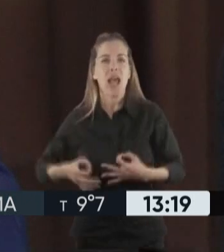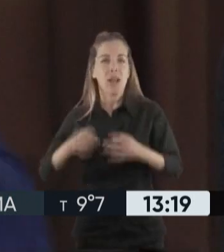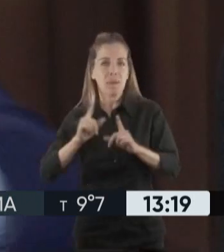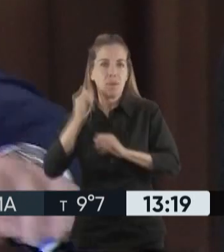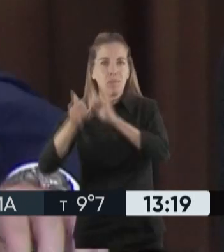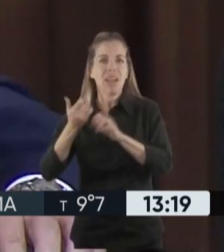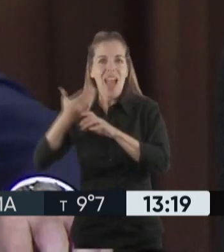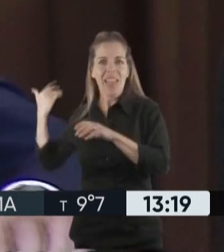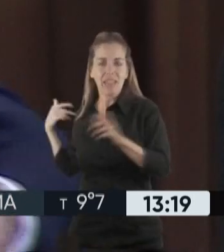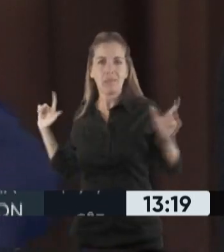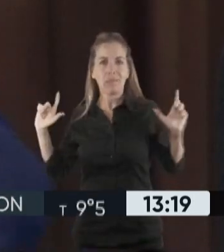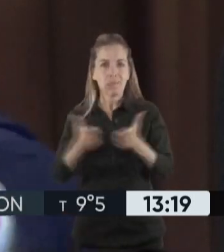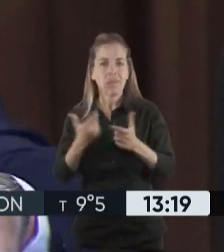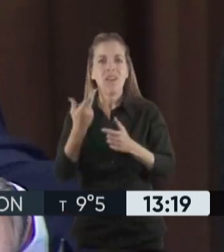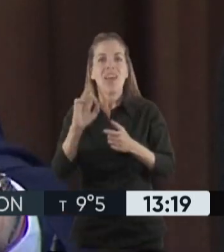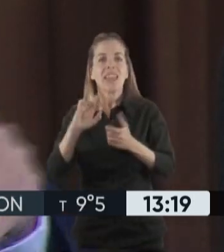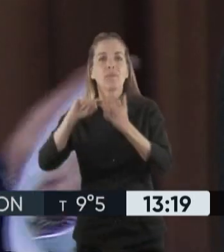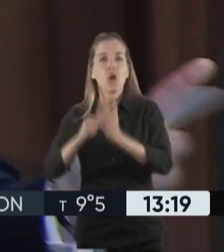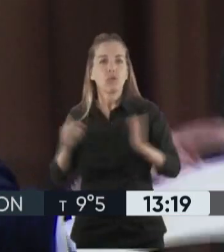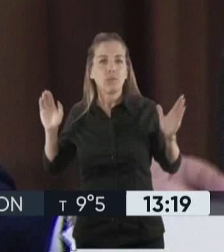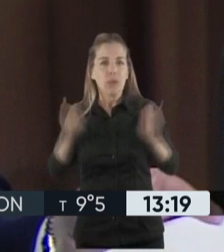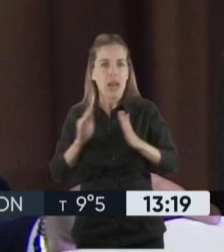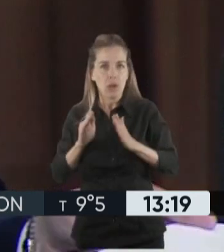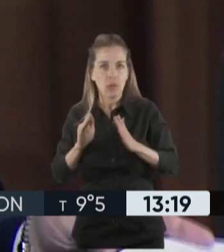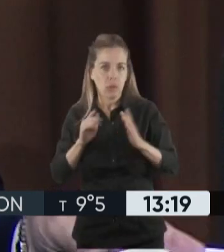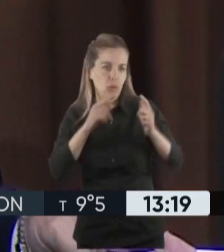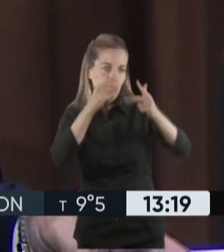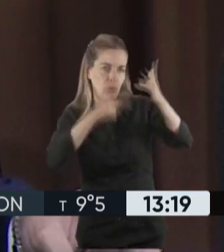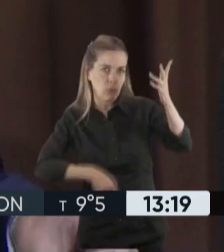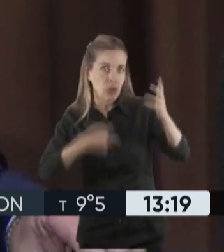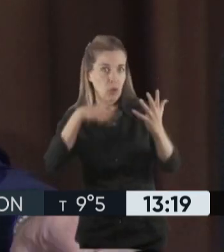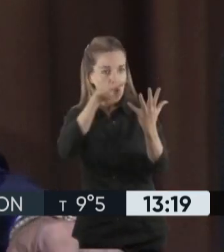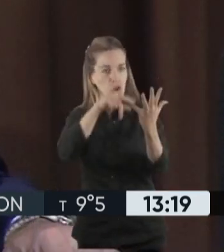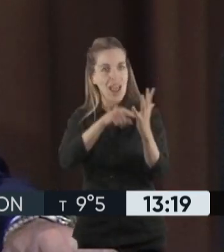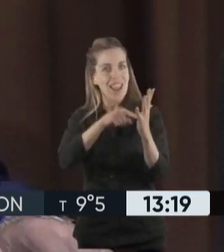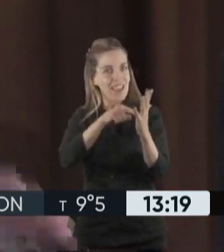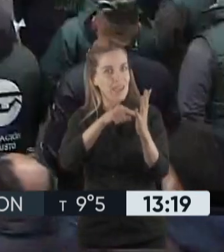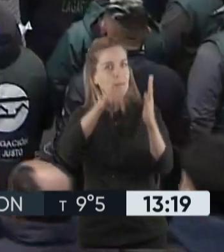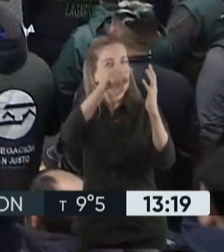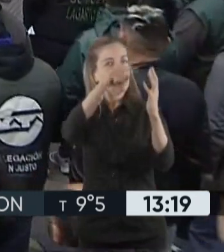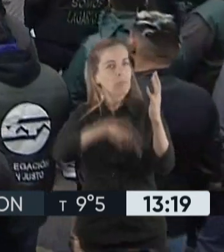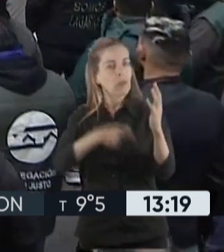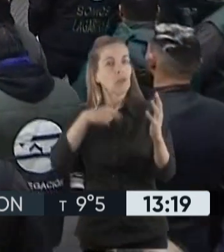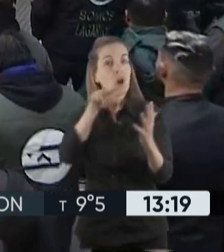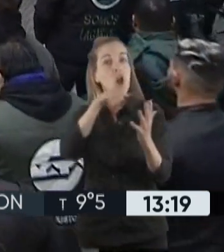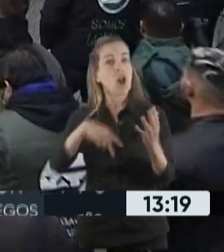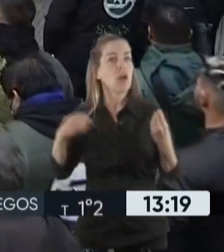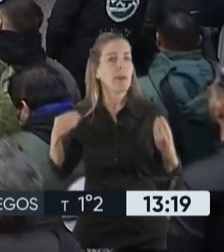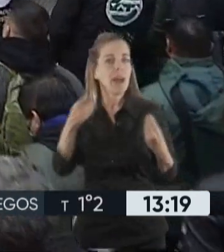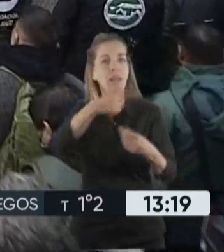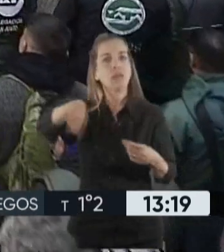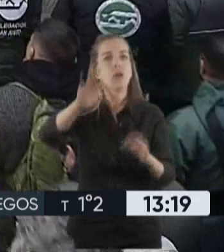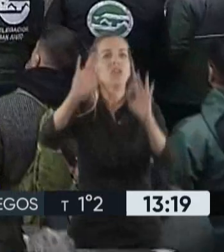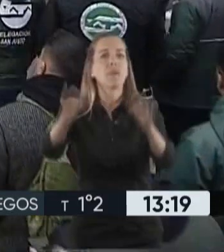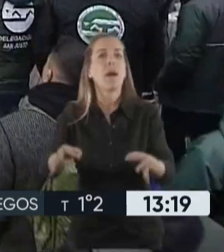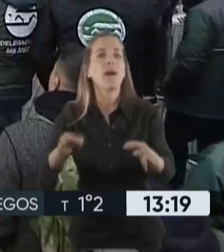antes, se redujo 20 puntos. Esto que acabo de leerles, lo leo para que sepamos